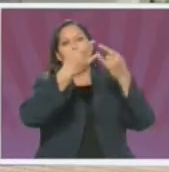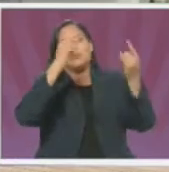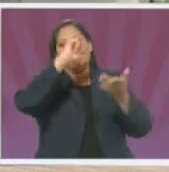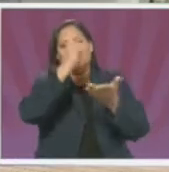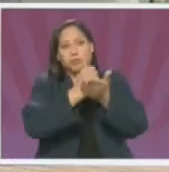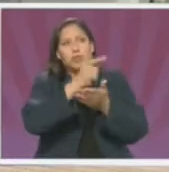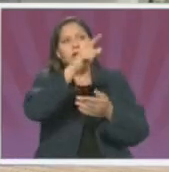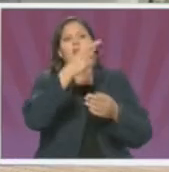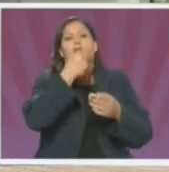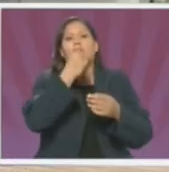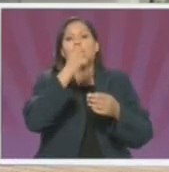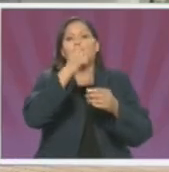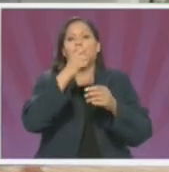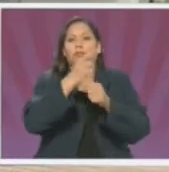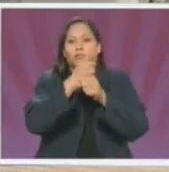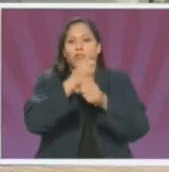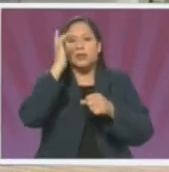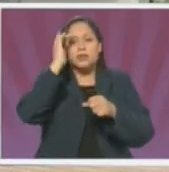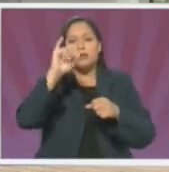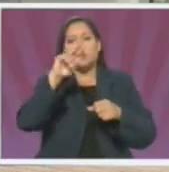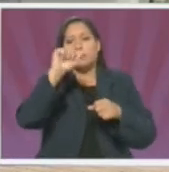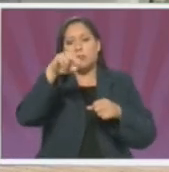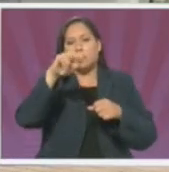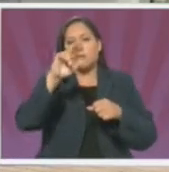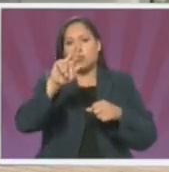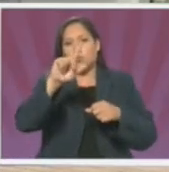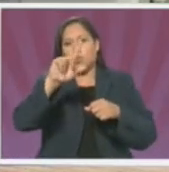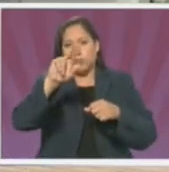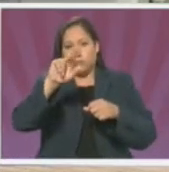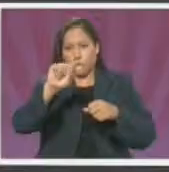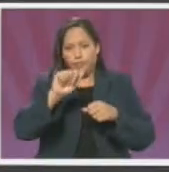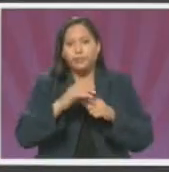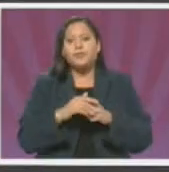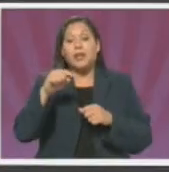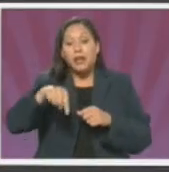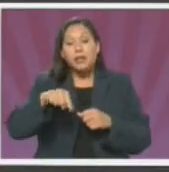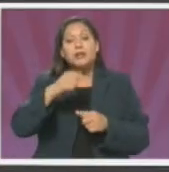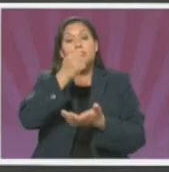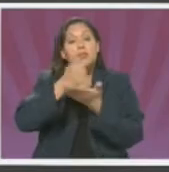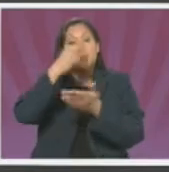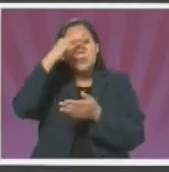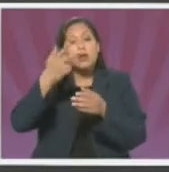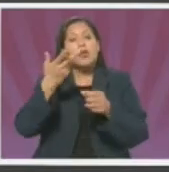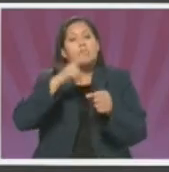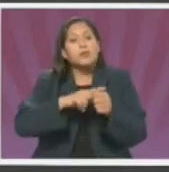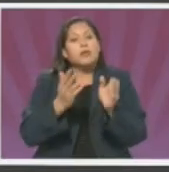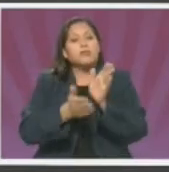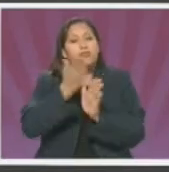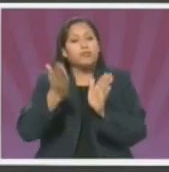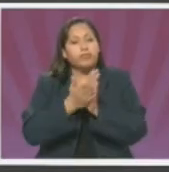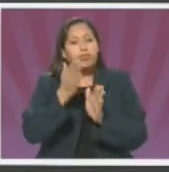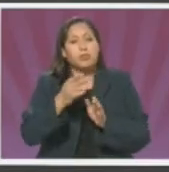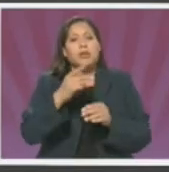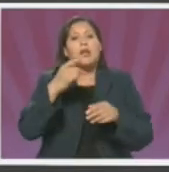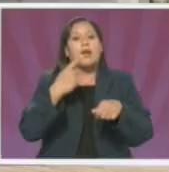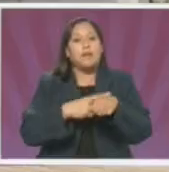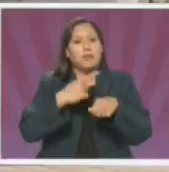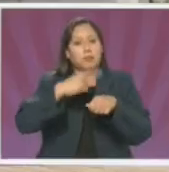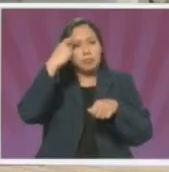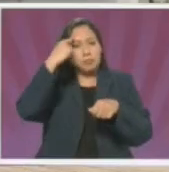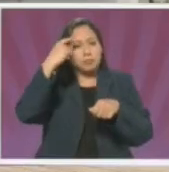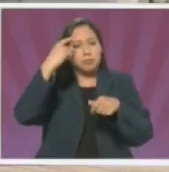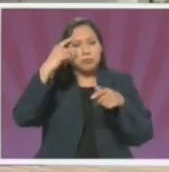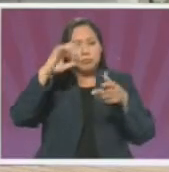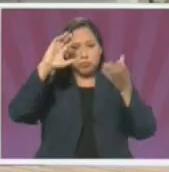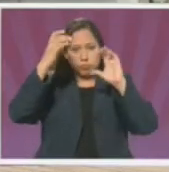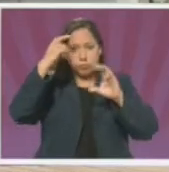el fuerte de San Juan de Ulúa entre ellos, y en la Ciudad de México construyó muchos hospitales. Al hospital de enfermos mentales que había en